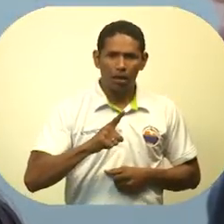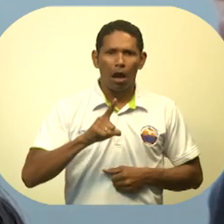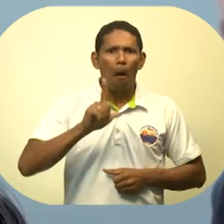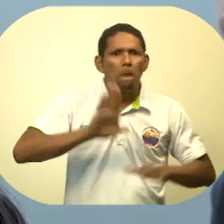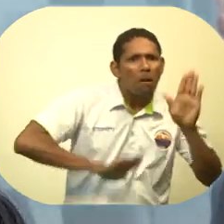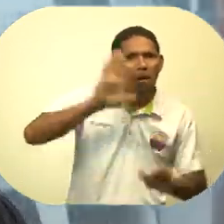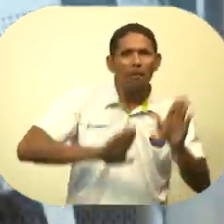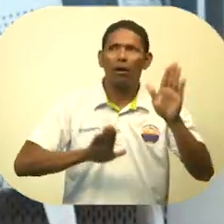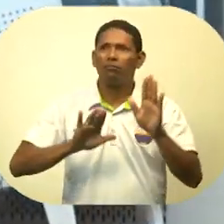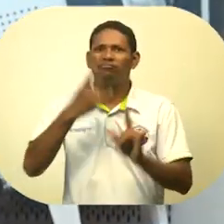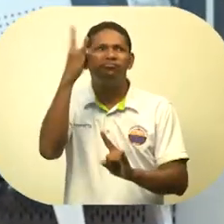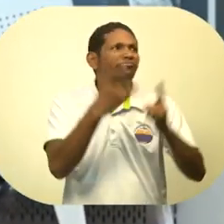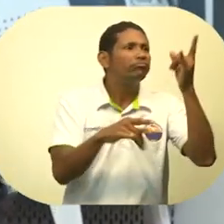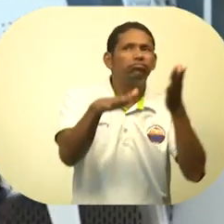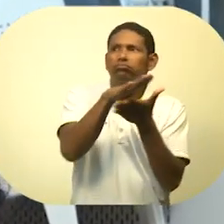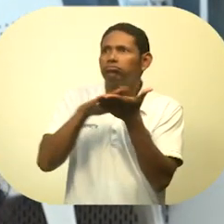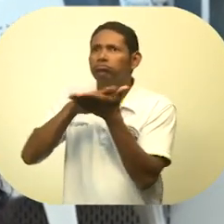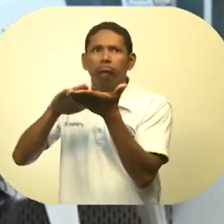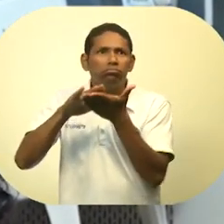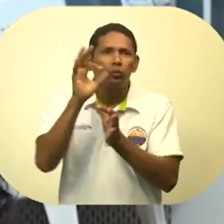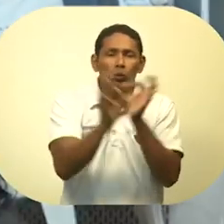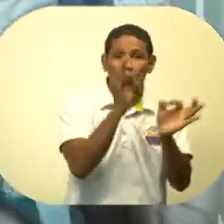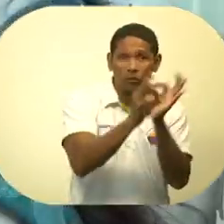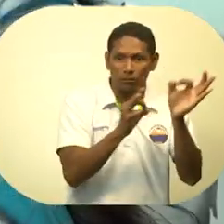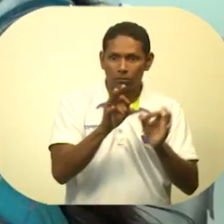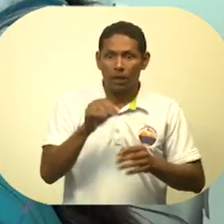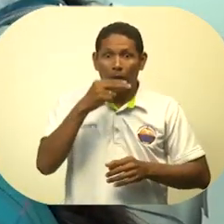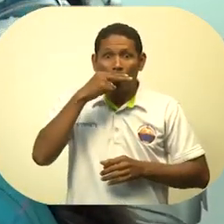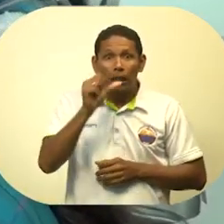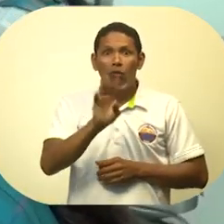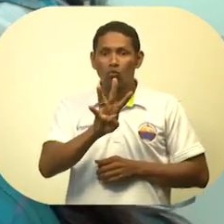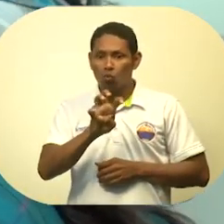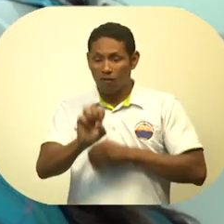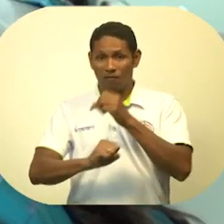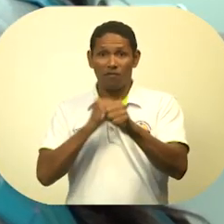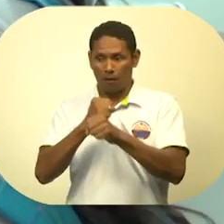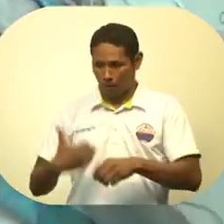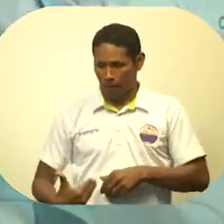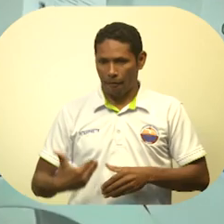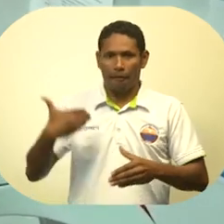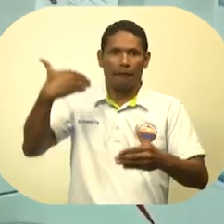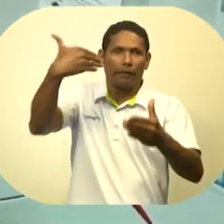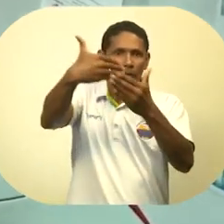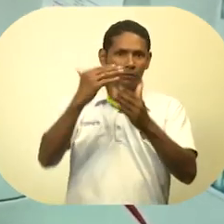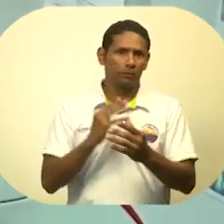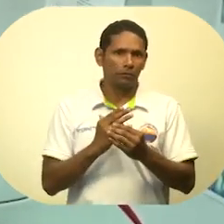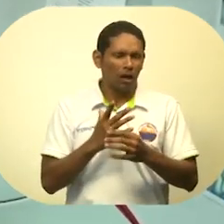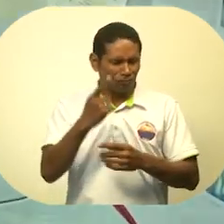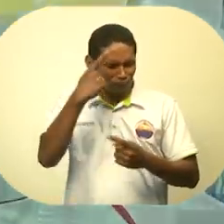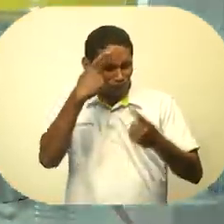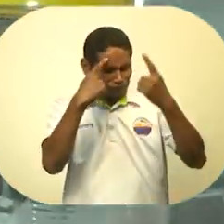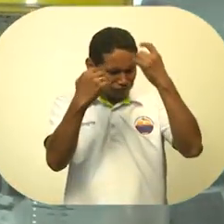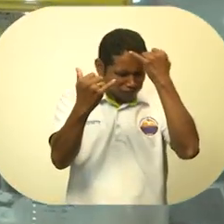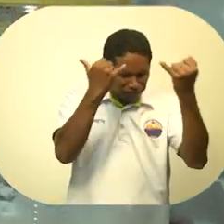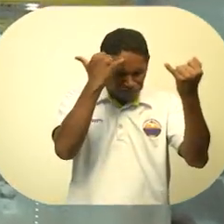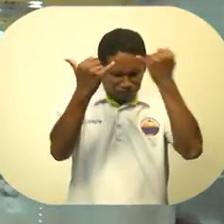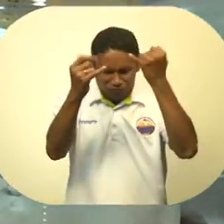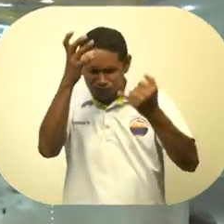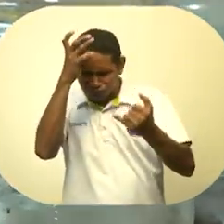liderazgo, participación y cuidado del medio ambiente, niñas desde los 9 años y adolescentes plasmaron todos